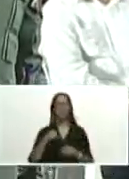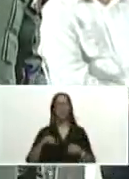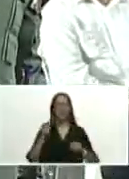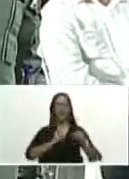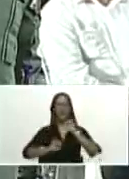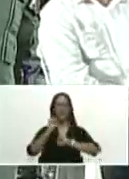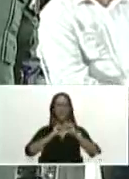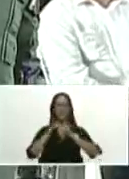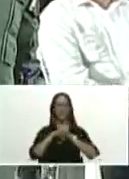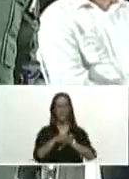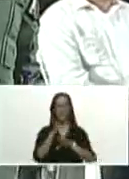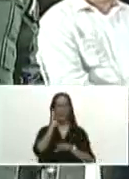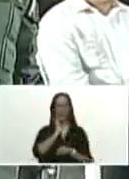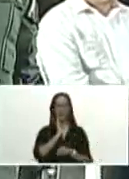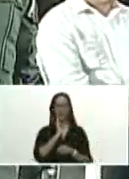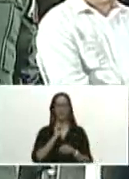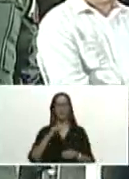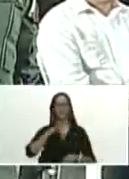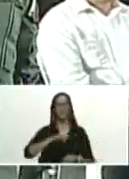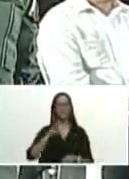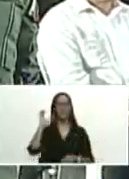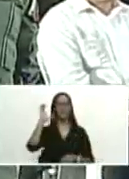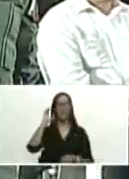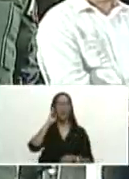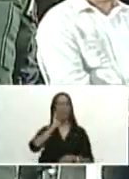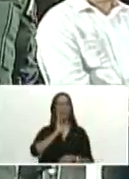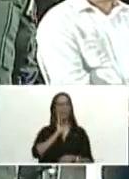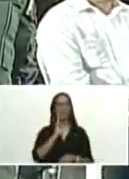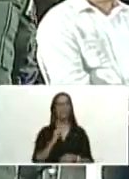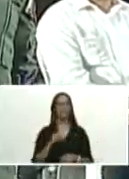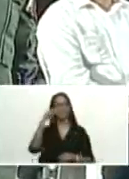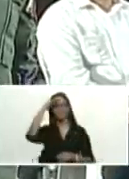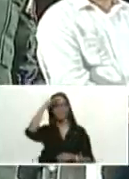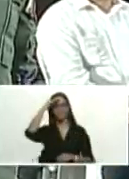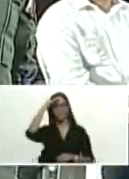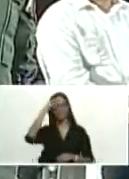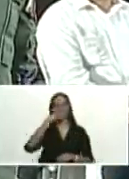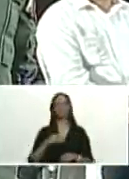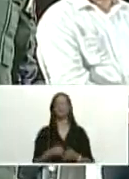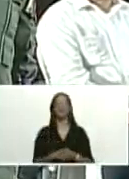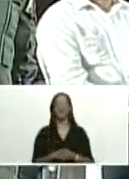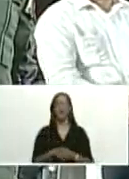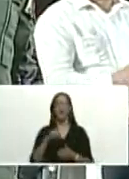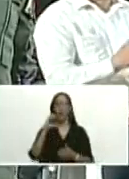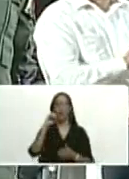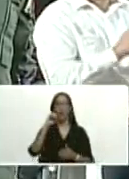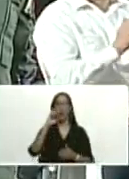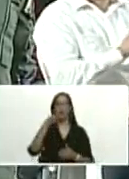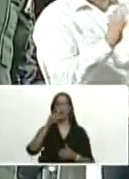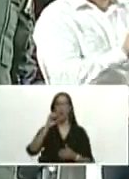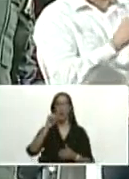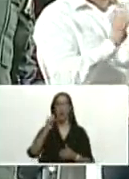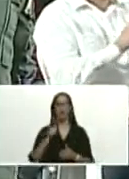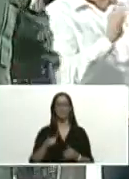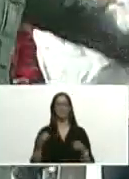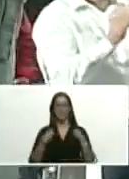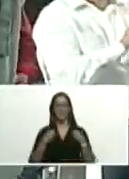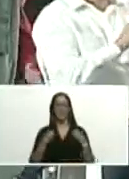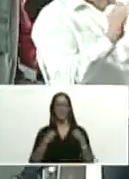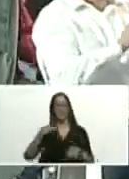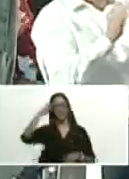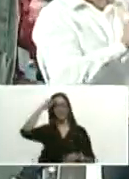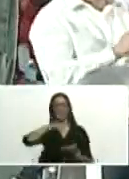integral Bolívar estado Bolívar general de división o Cheo Ochoa Romero Que viva la Fuerza Armada nacional